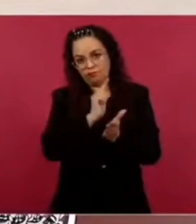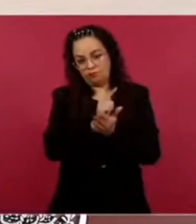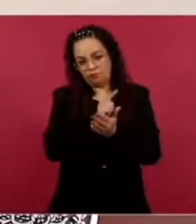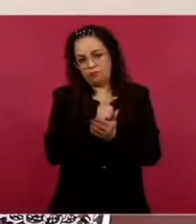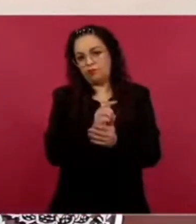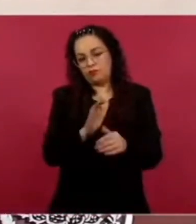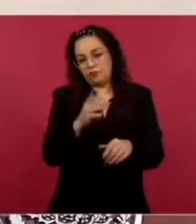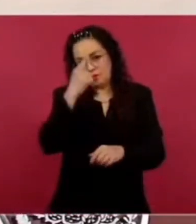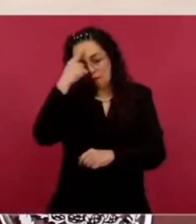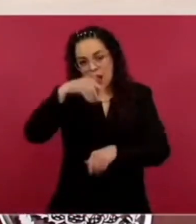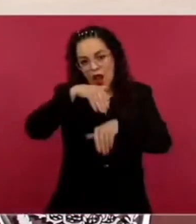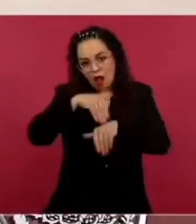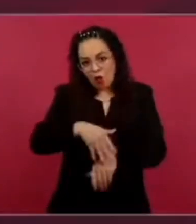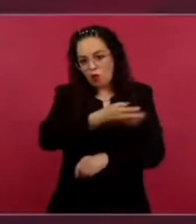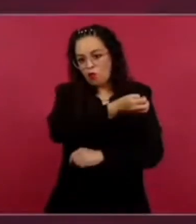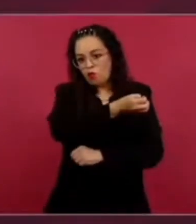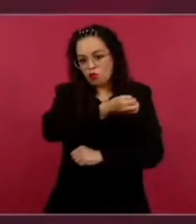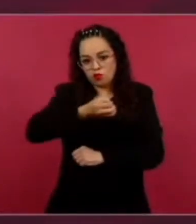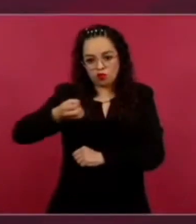desordenado,